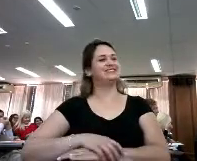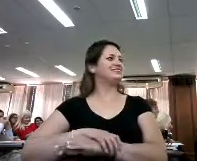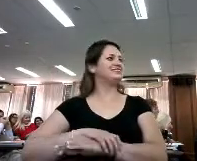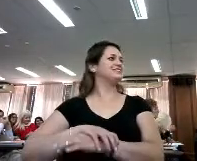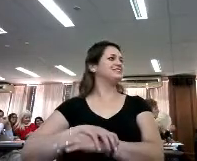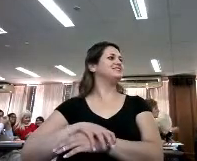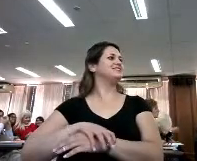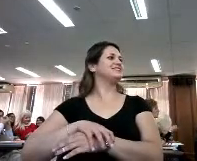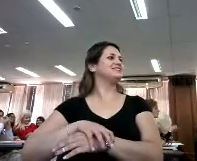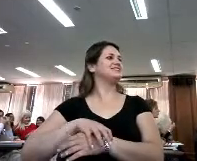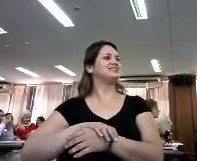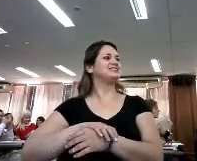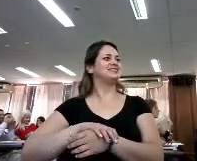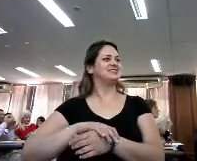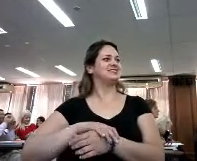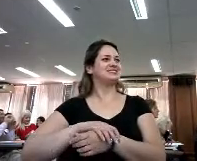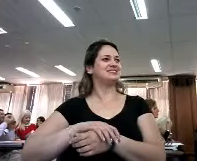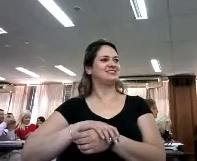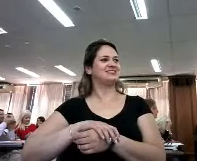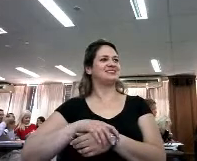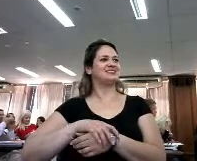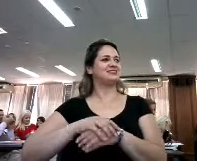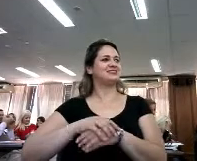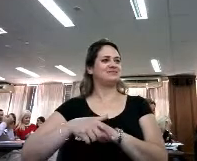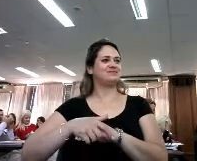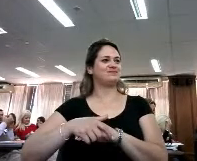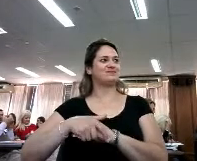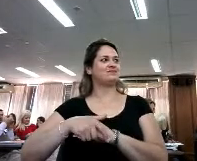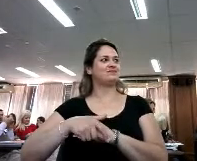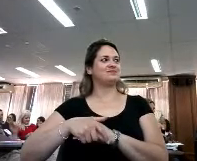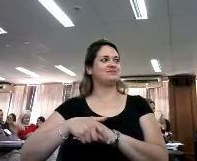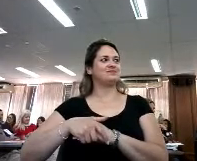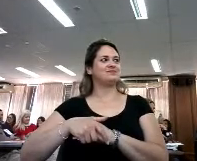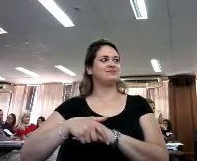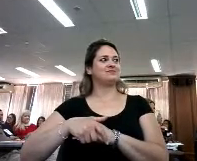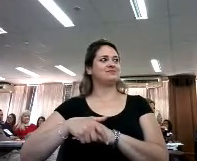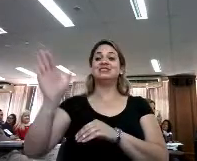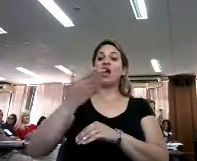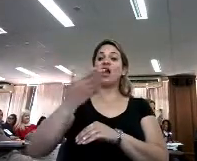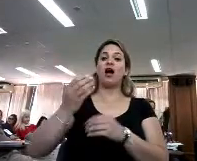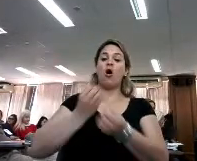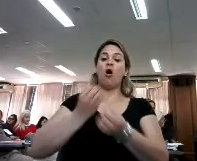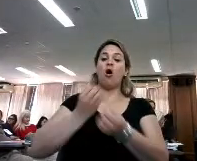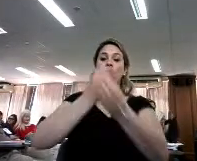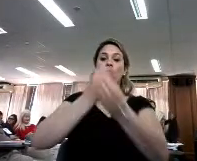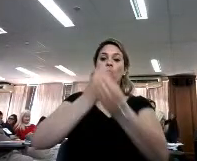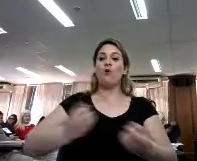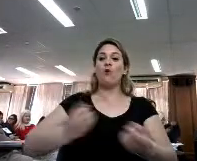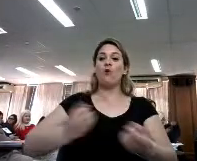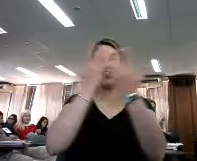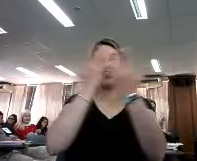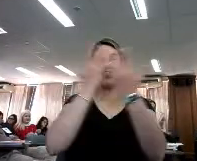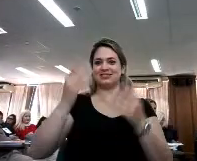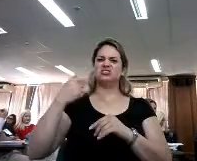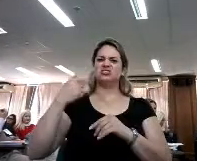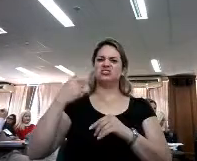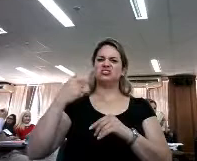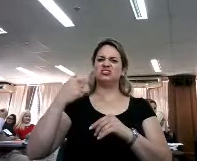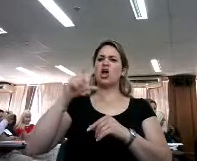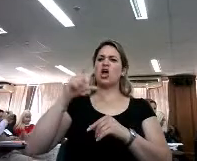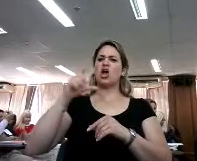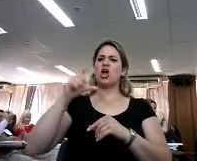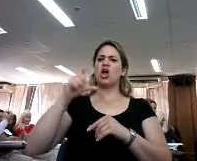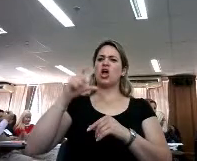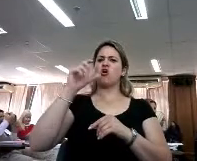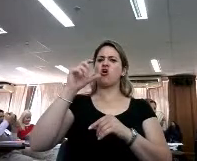Apa, se asustan, ¿eh? Vamos, dale. Hola, buenos días. Hola. Claudio Chavarría de CONICET. ¿Cómo estás? Bien. Mira, nuestra